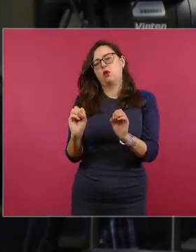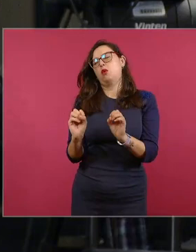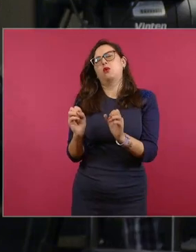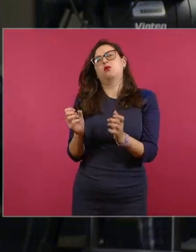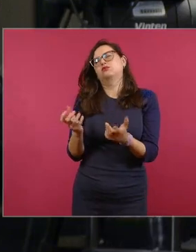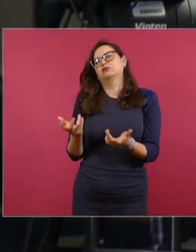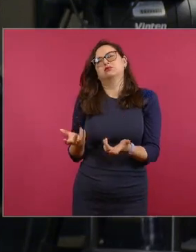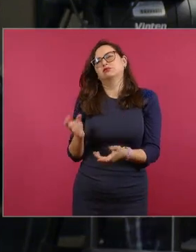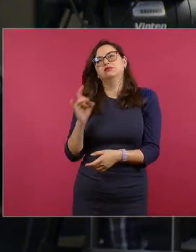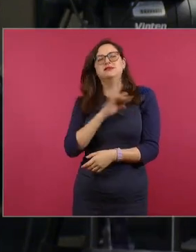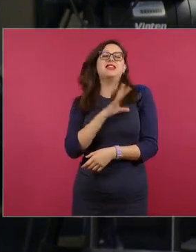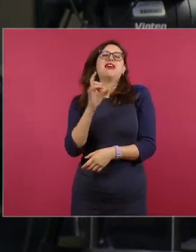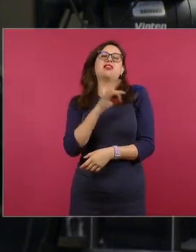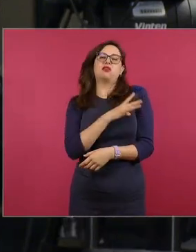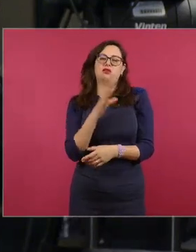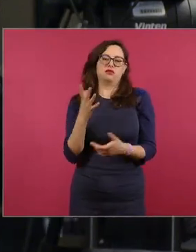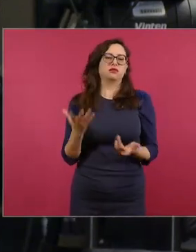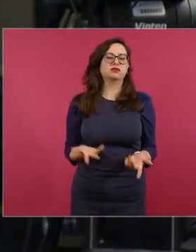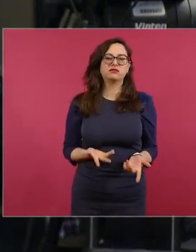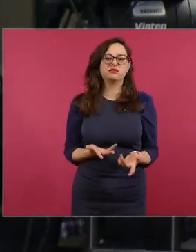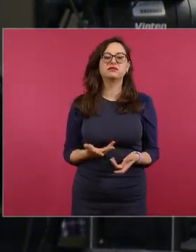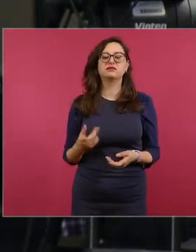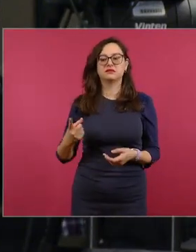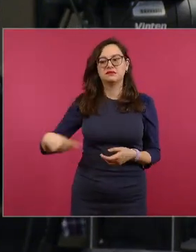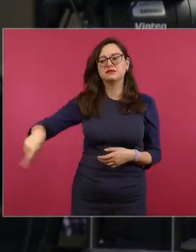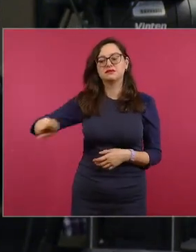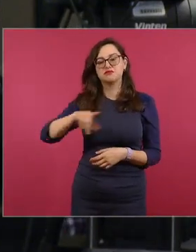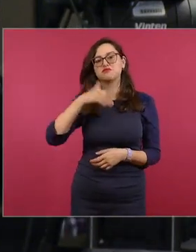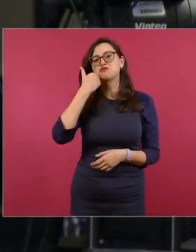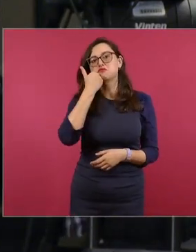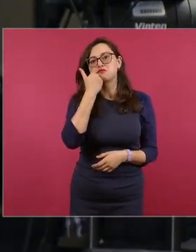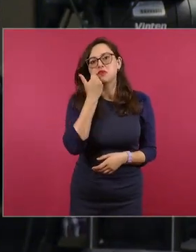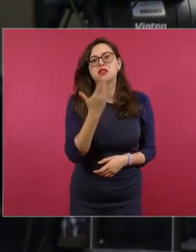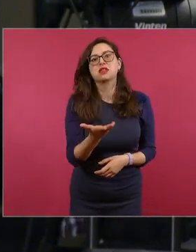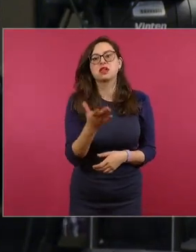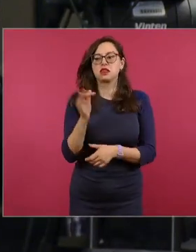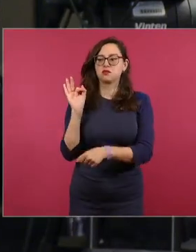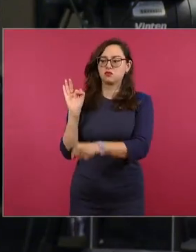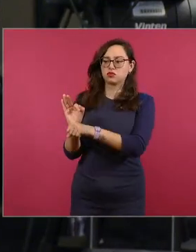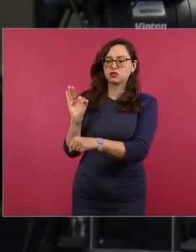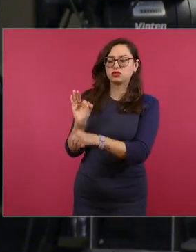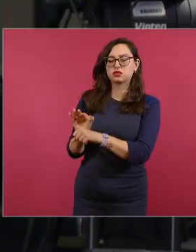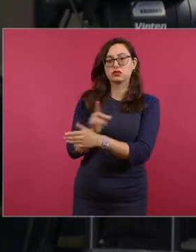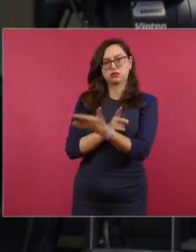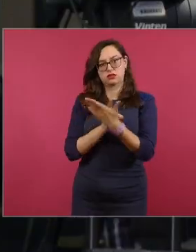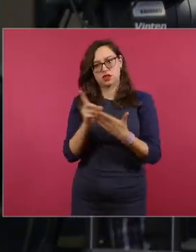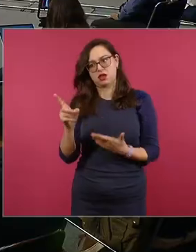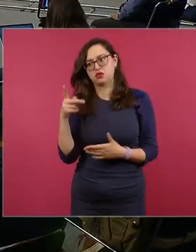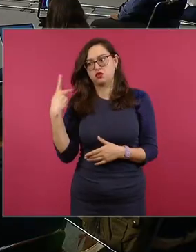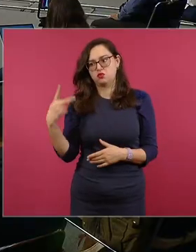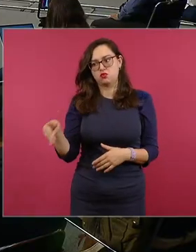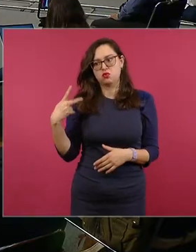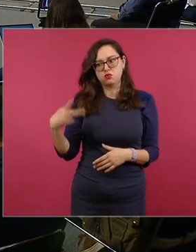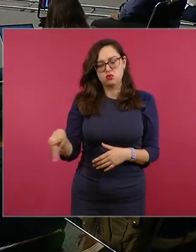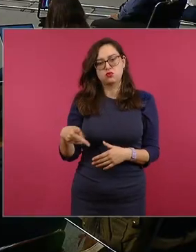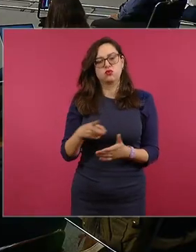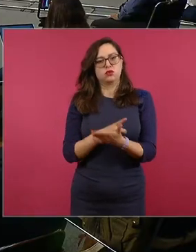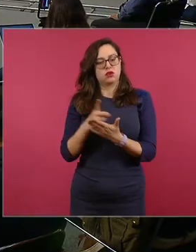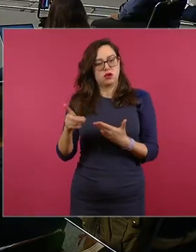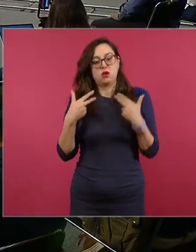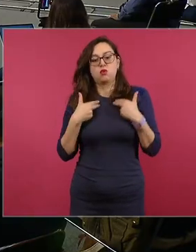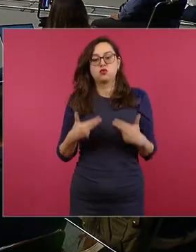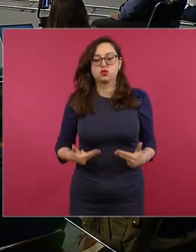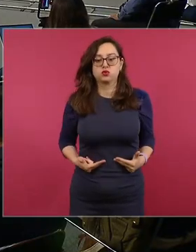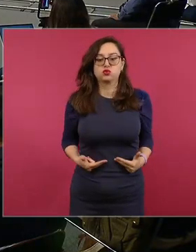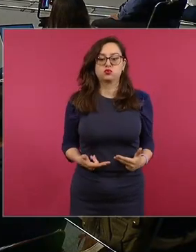fuerzas policíacas y demandan también, de cierta manera, una protección a sus derechos humanos por